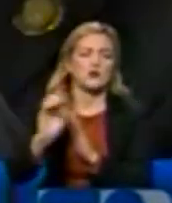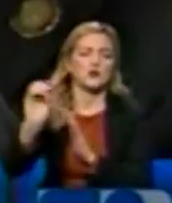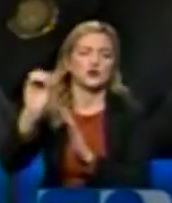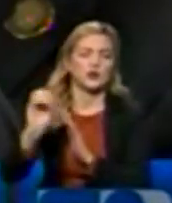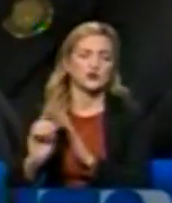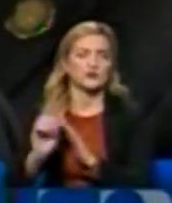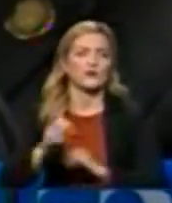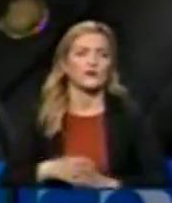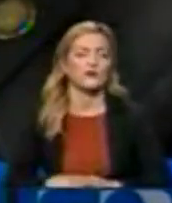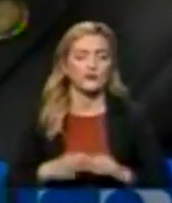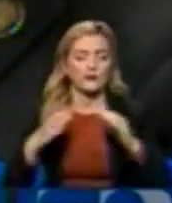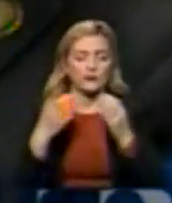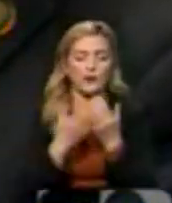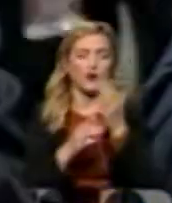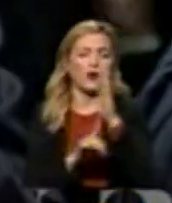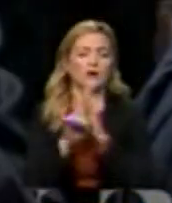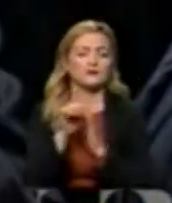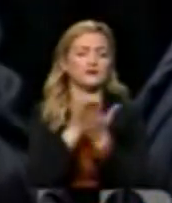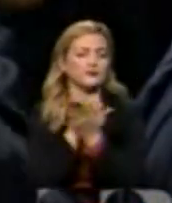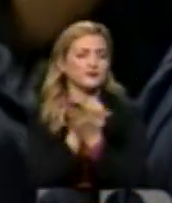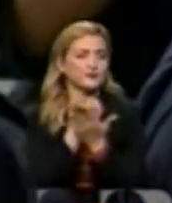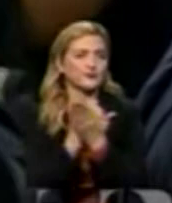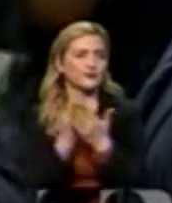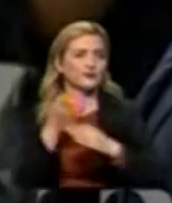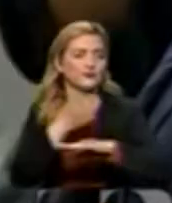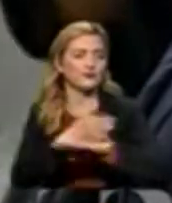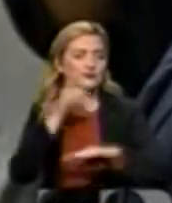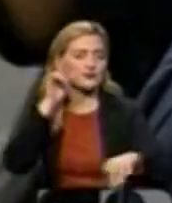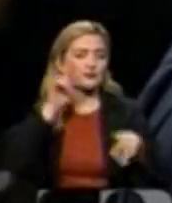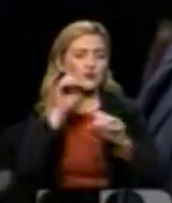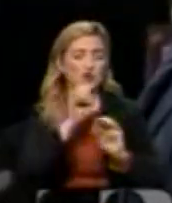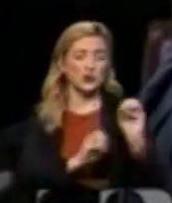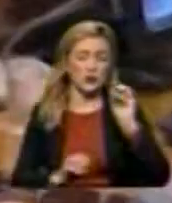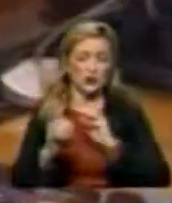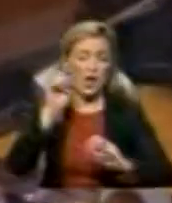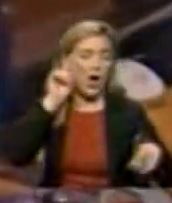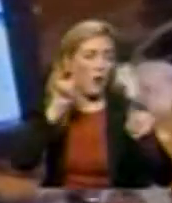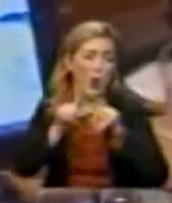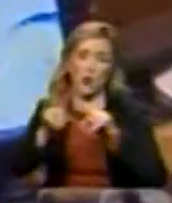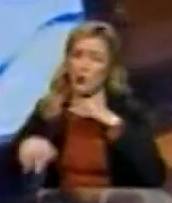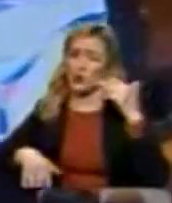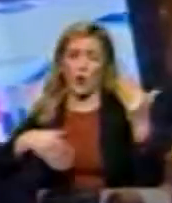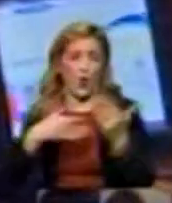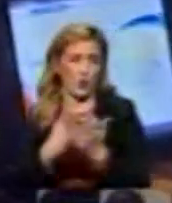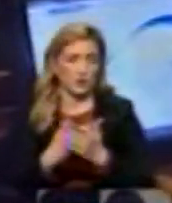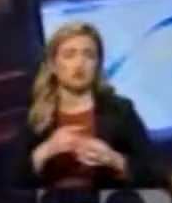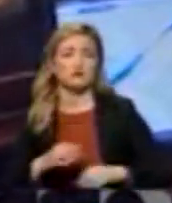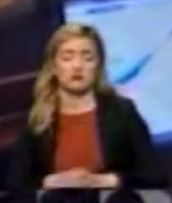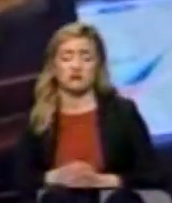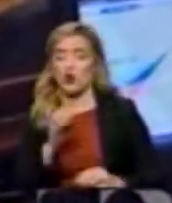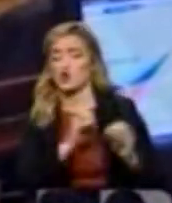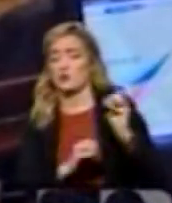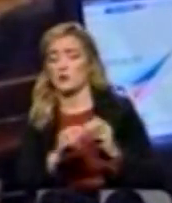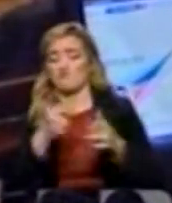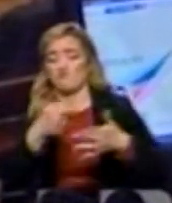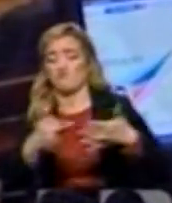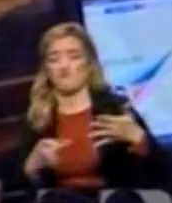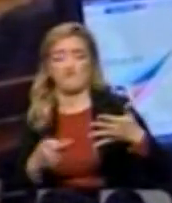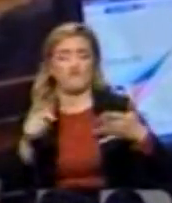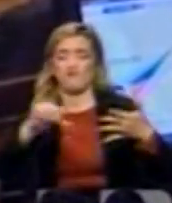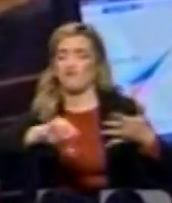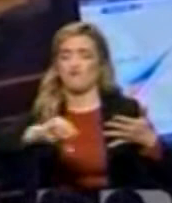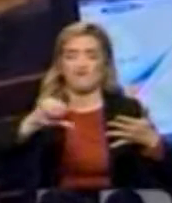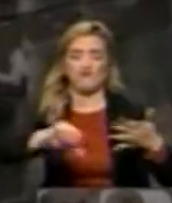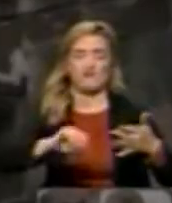1,7%. En la Comisión de Desarrollo Económico ya hubo unanimidad en las observaciones que ahora se debaten en el Pleno. Entre ellas, se sugiere